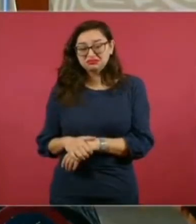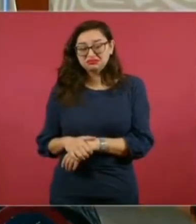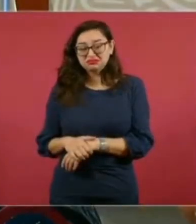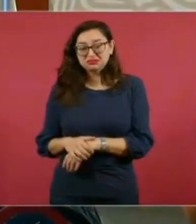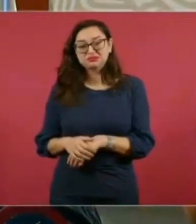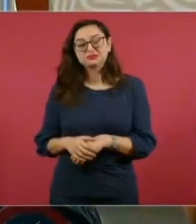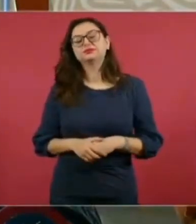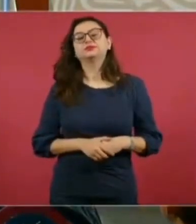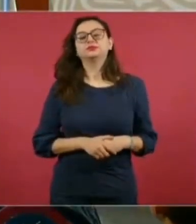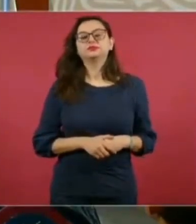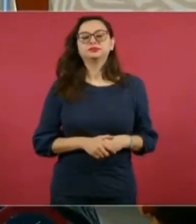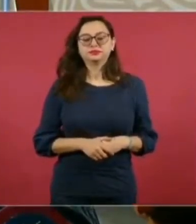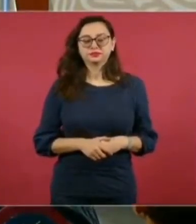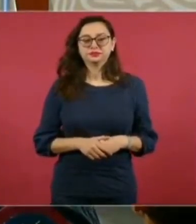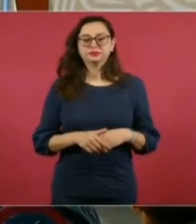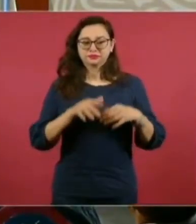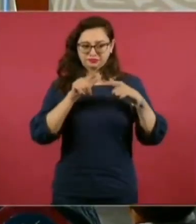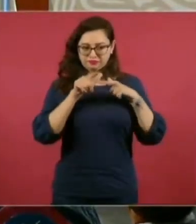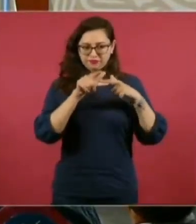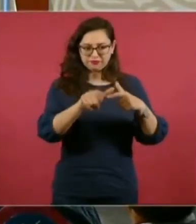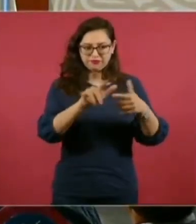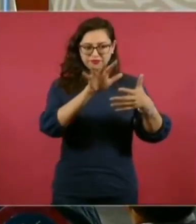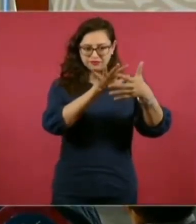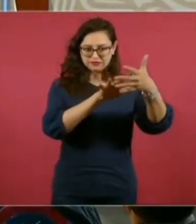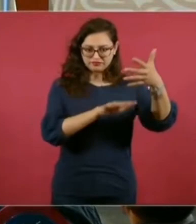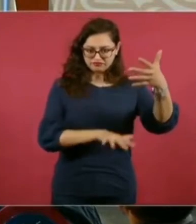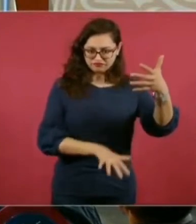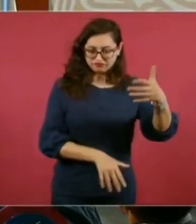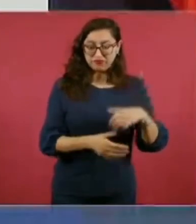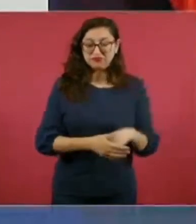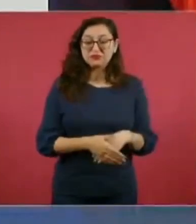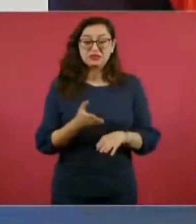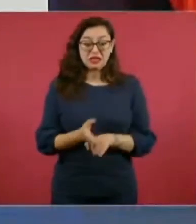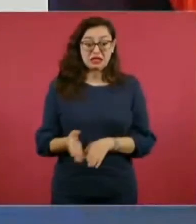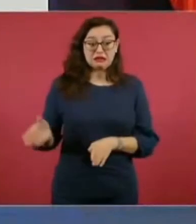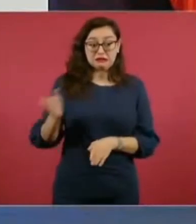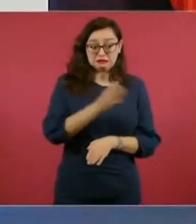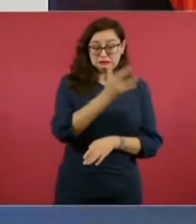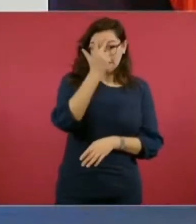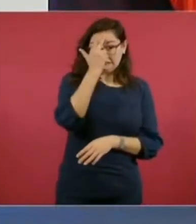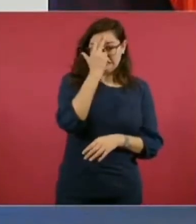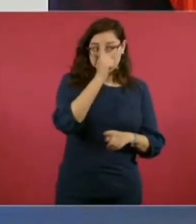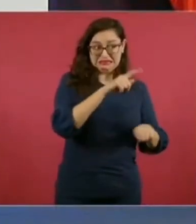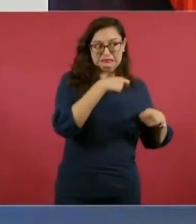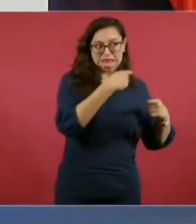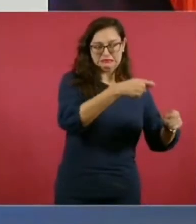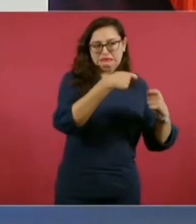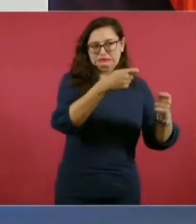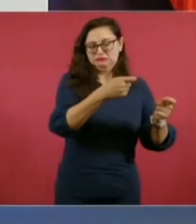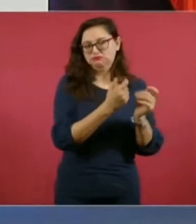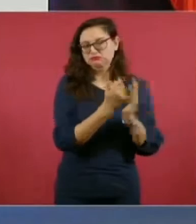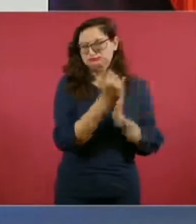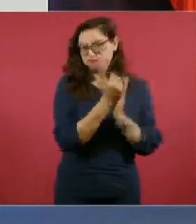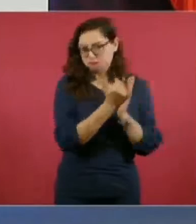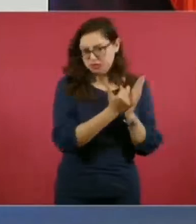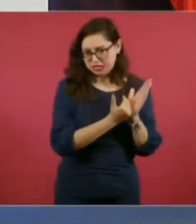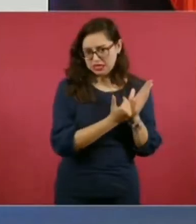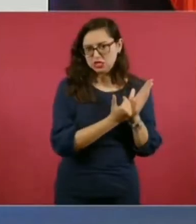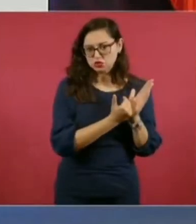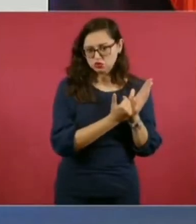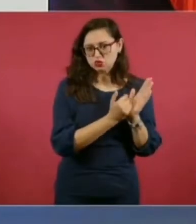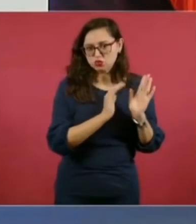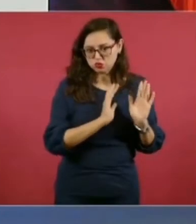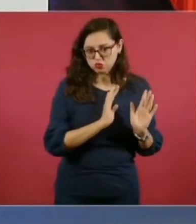Ni siquiera en el Porfiriato se llevó a cabo una enajenación tan descarada del suelo patrio.